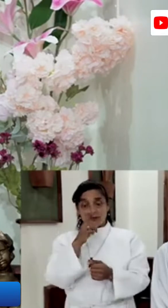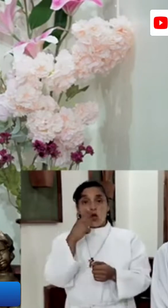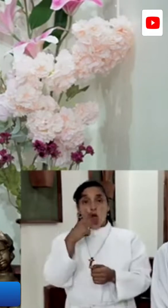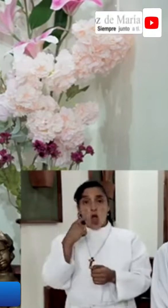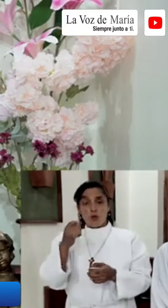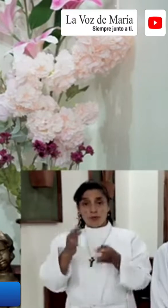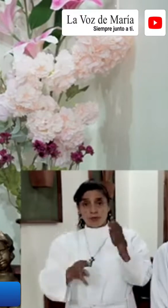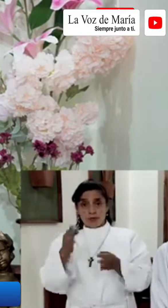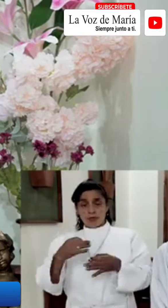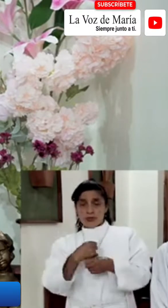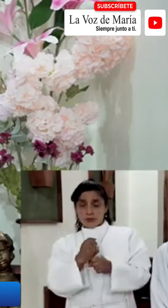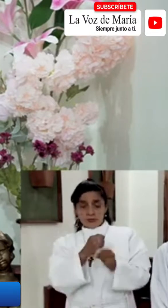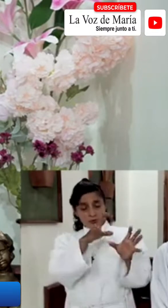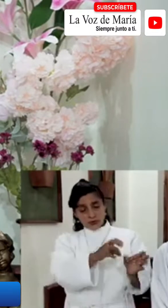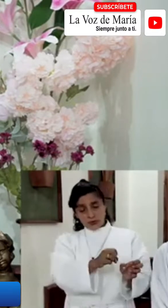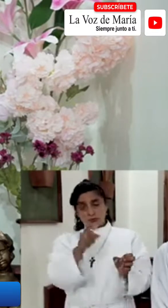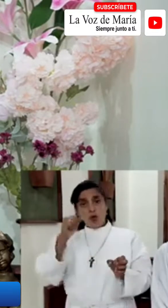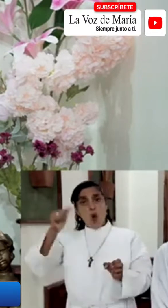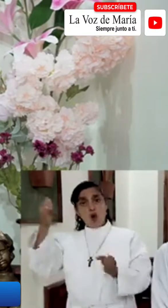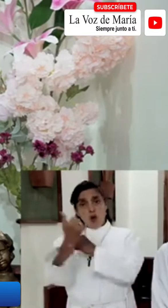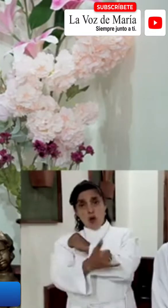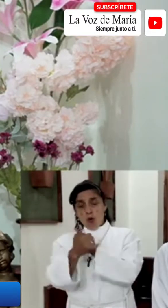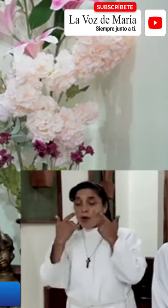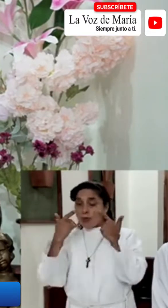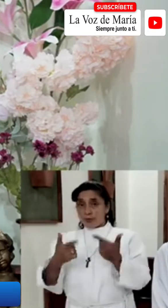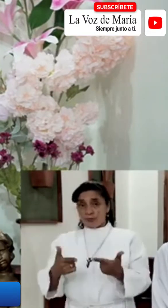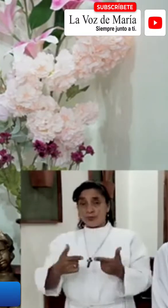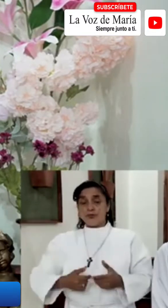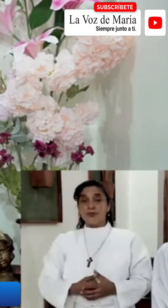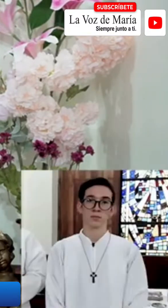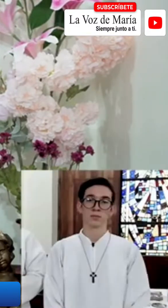y toma al forastero a su cuidado.